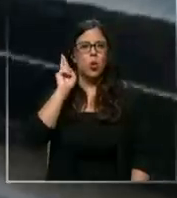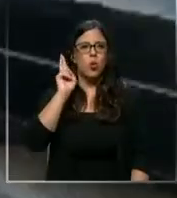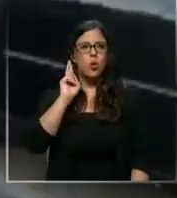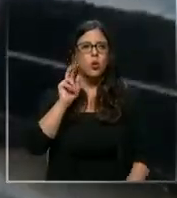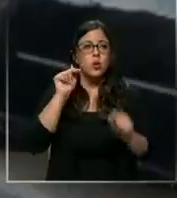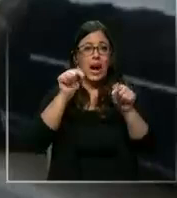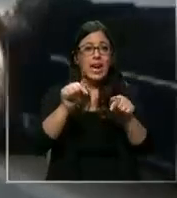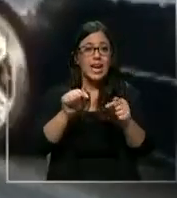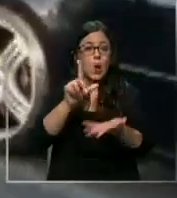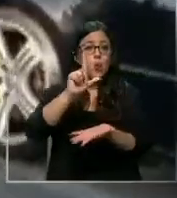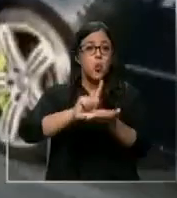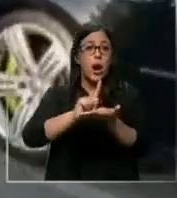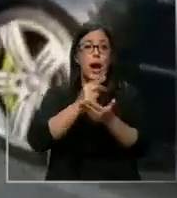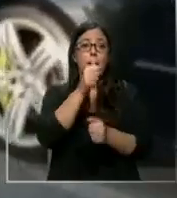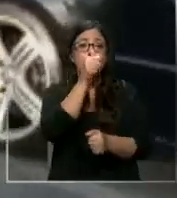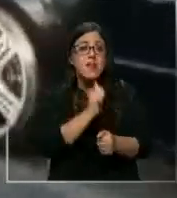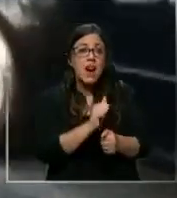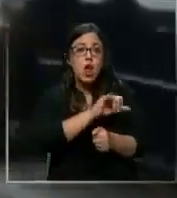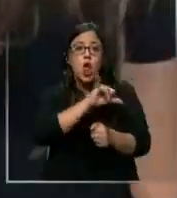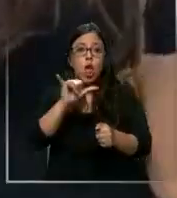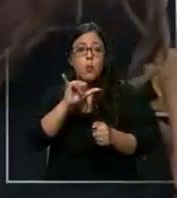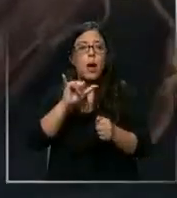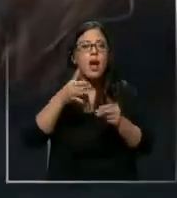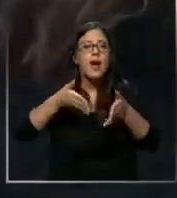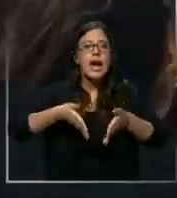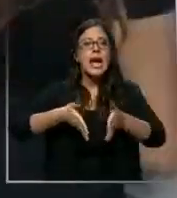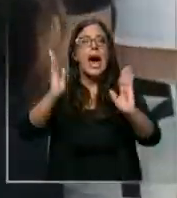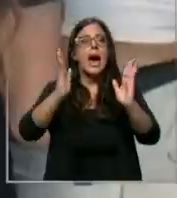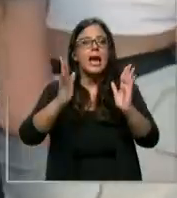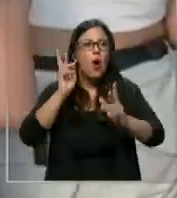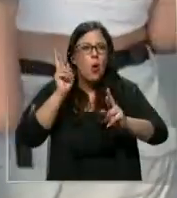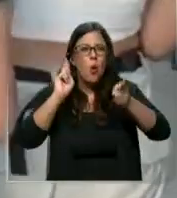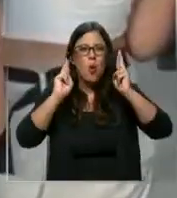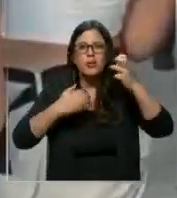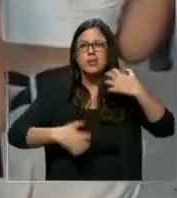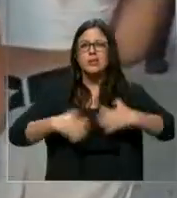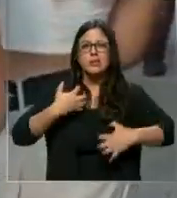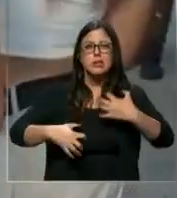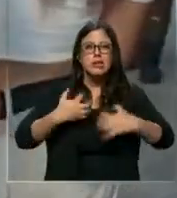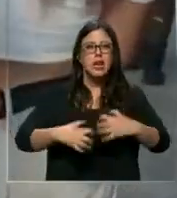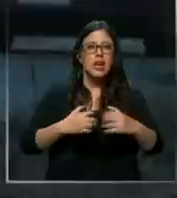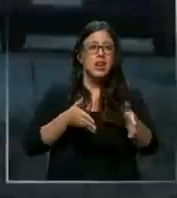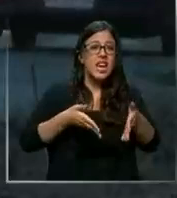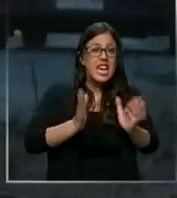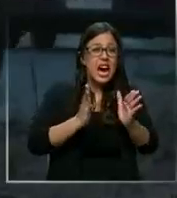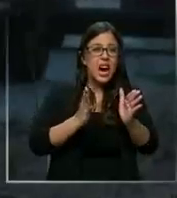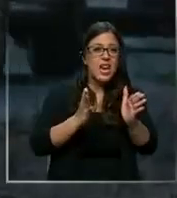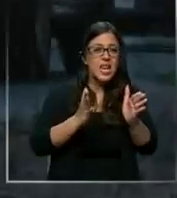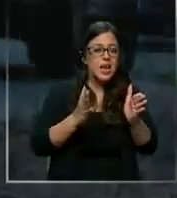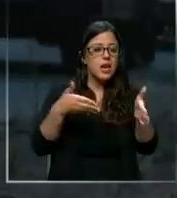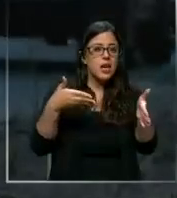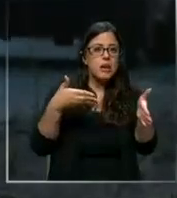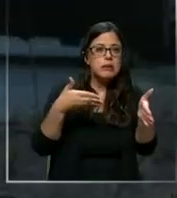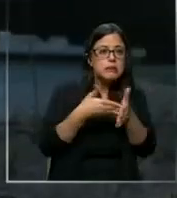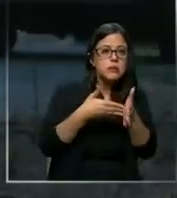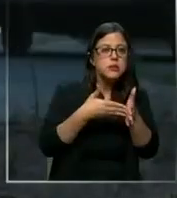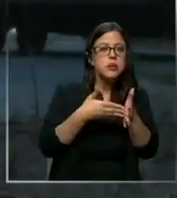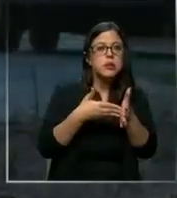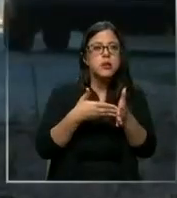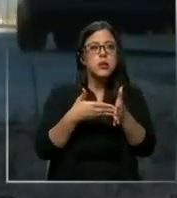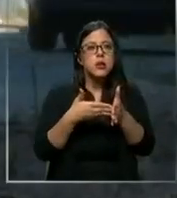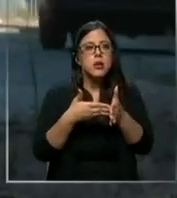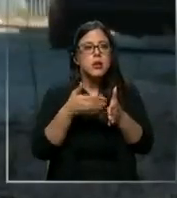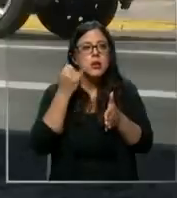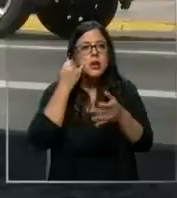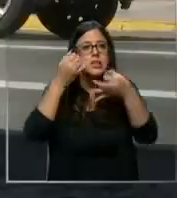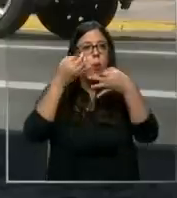Ocupan un recinto privado y luego salen a la vía pública. Ruidos molestos, vías bloqueadas, sensación de inseguridad dicen tener que